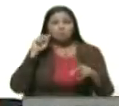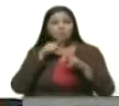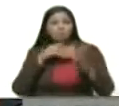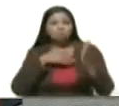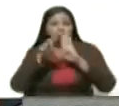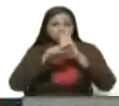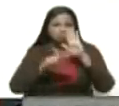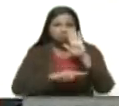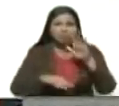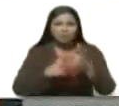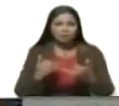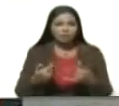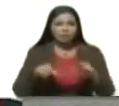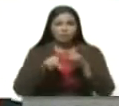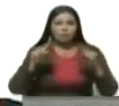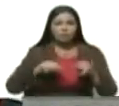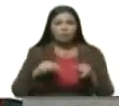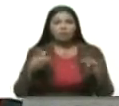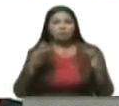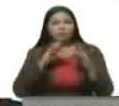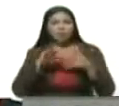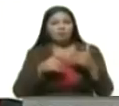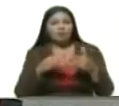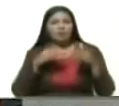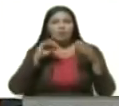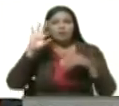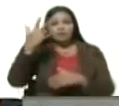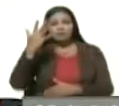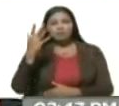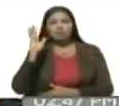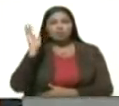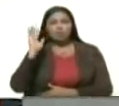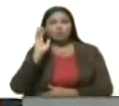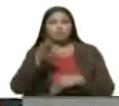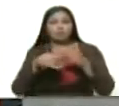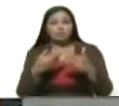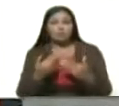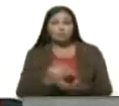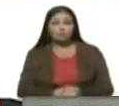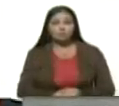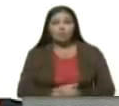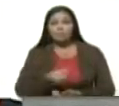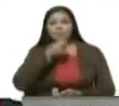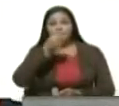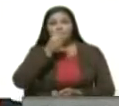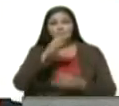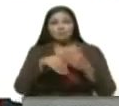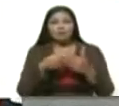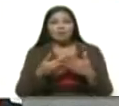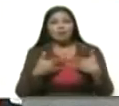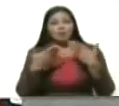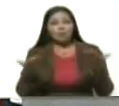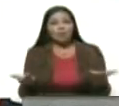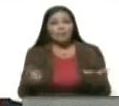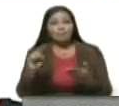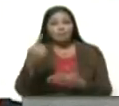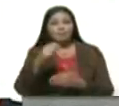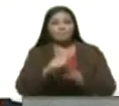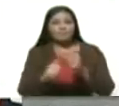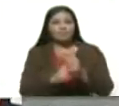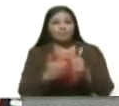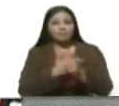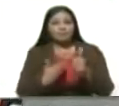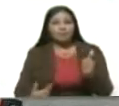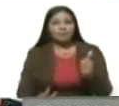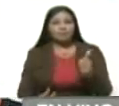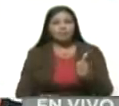líneas, estrategias en el contexto del quinto congreso de la Tolda Roja. Las declaraciones las ofrece el primer vicepresidente del